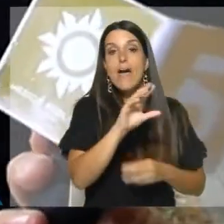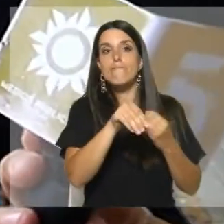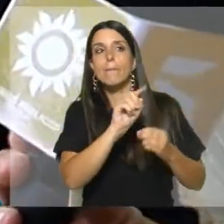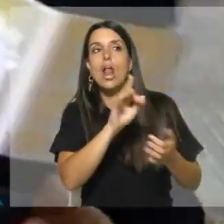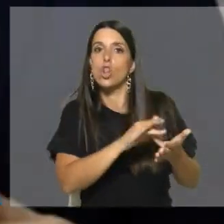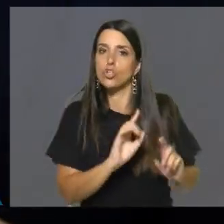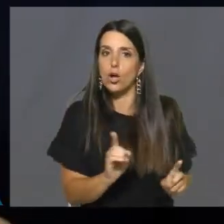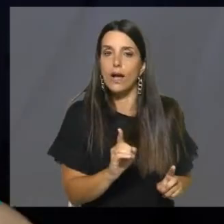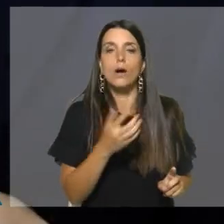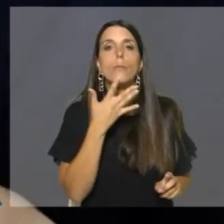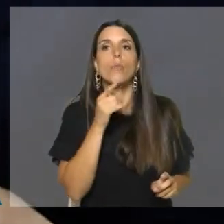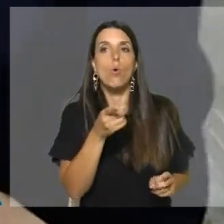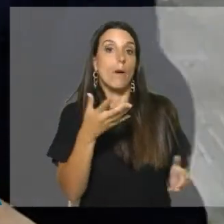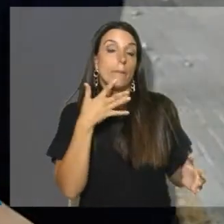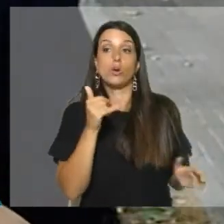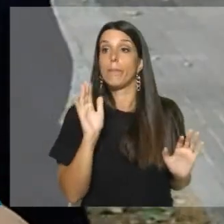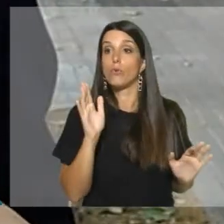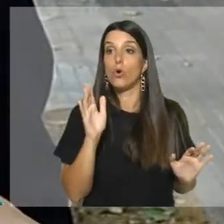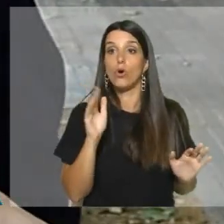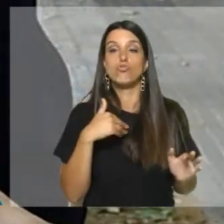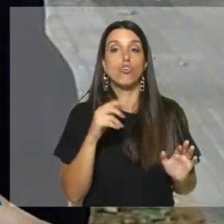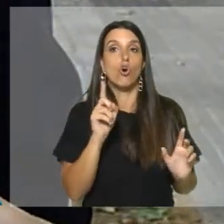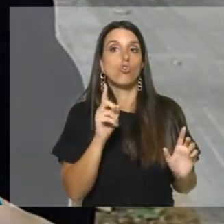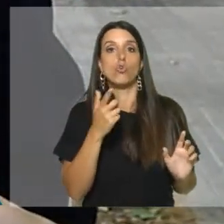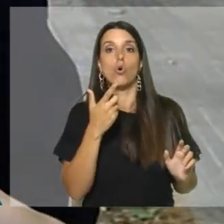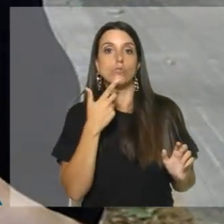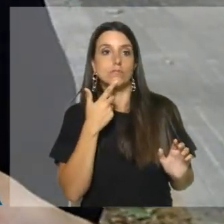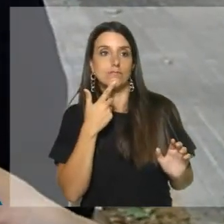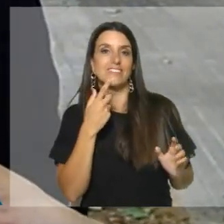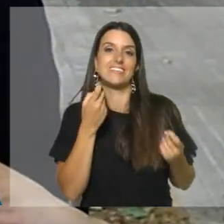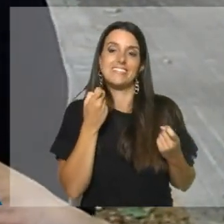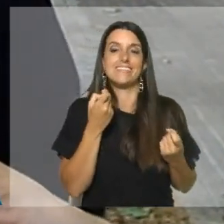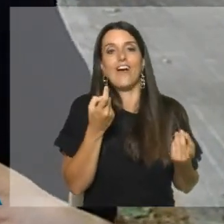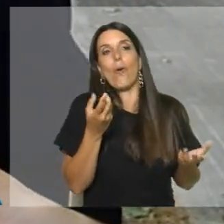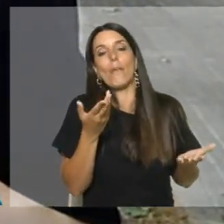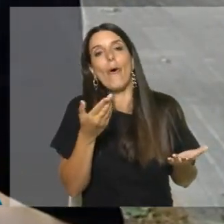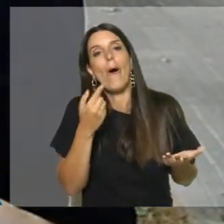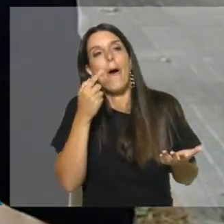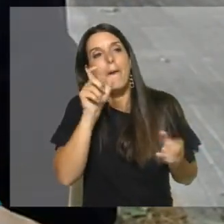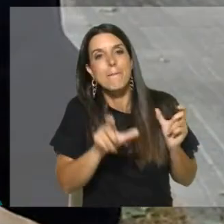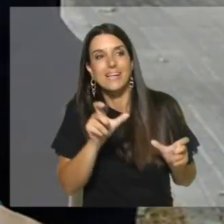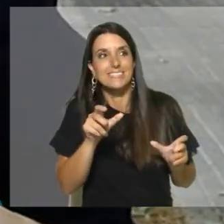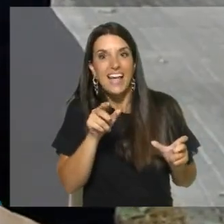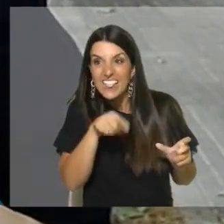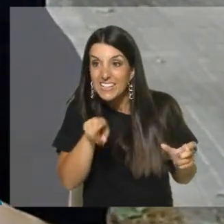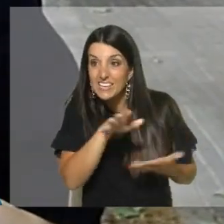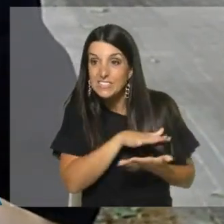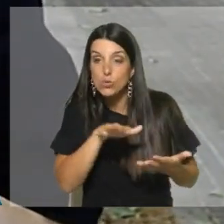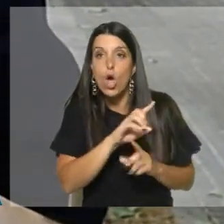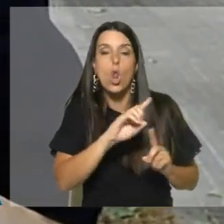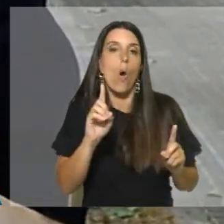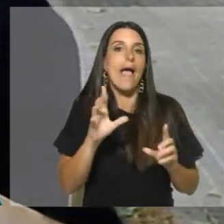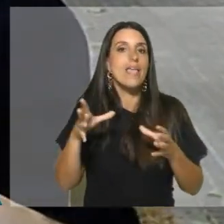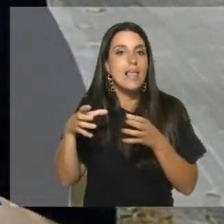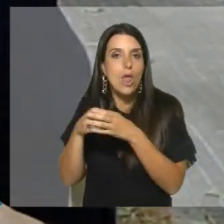cruza el límite? Yo no dudo ninguna, porque habría que ser muy ingenuo para pensar que atrás de esto no hay un